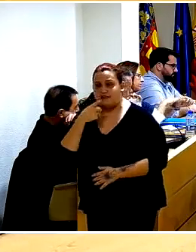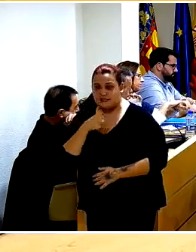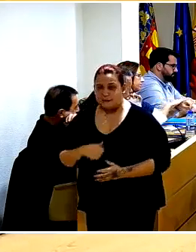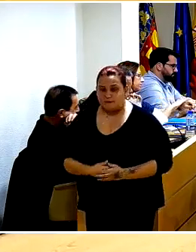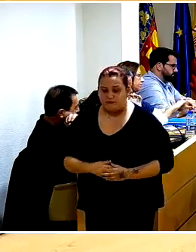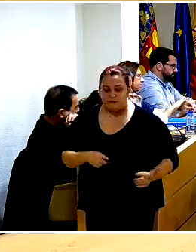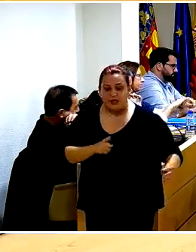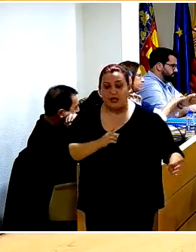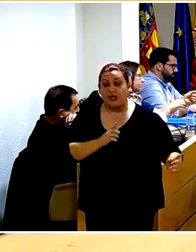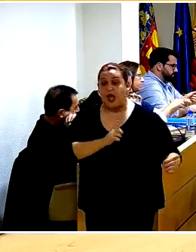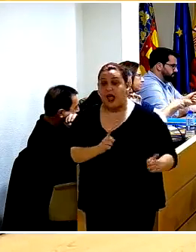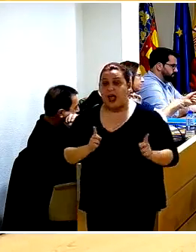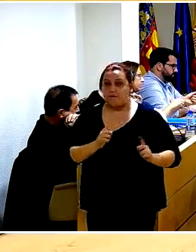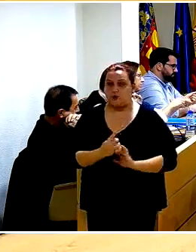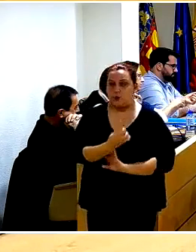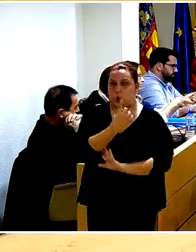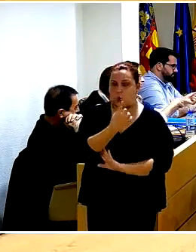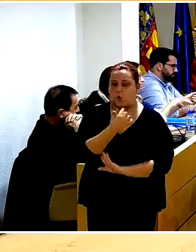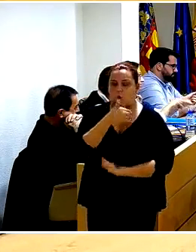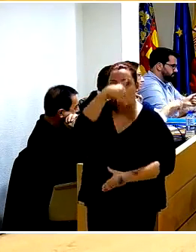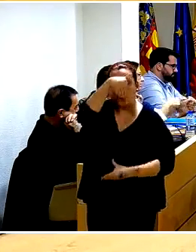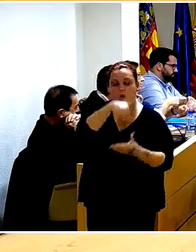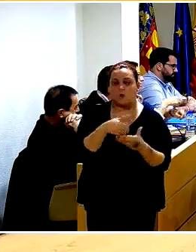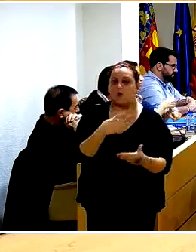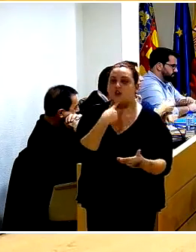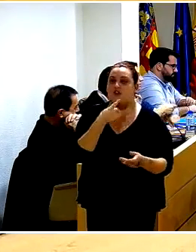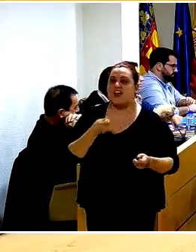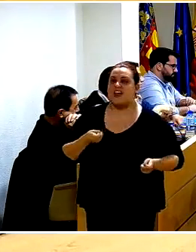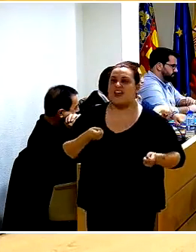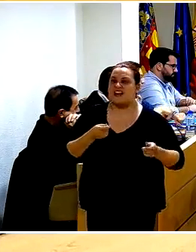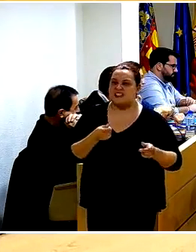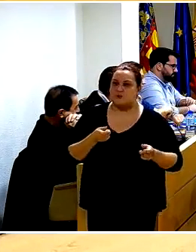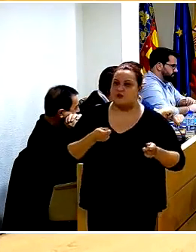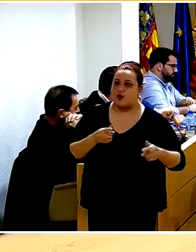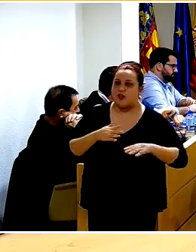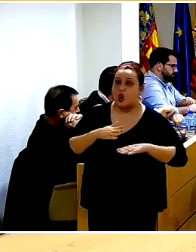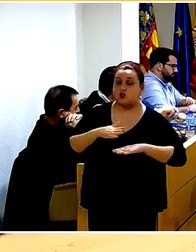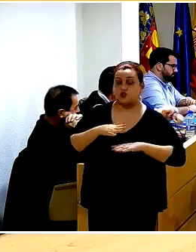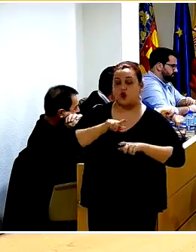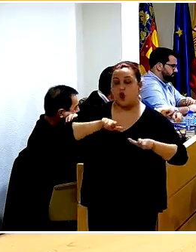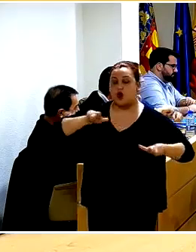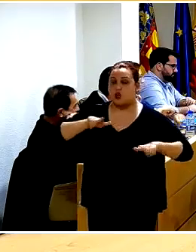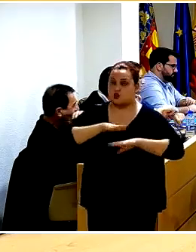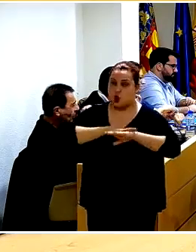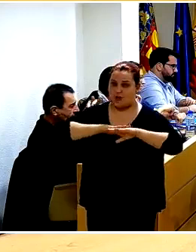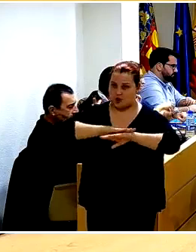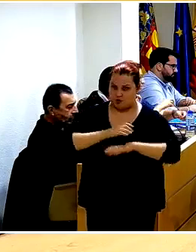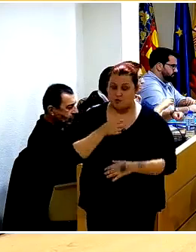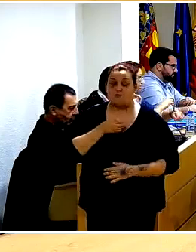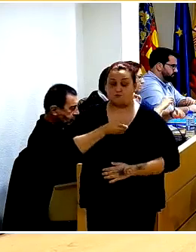capítulo 1 se incluyen la retribución de los órganos de gobierno. Pues bien, la retribución de los órganos de